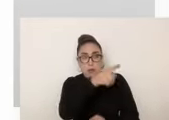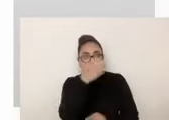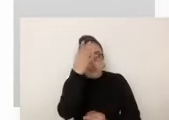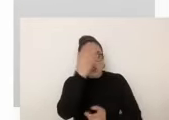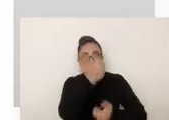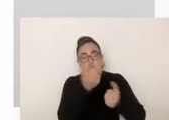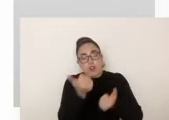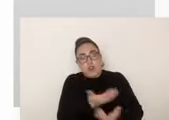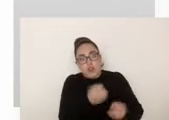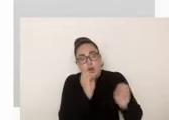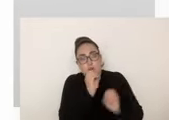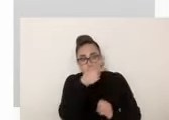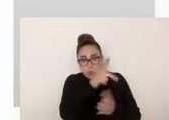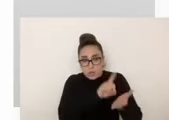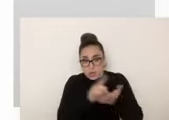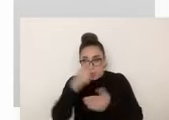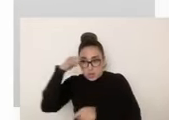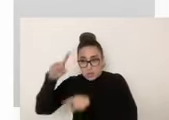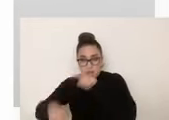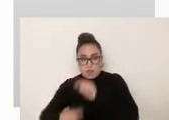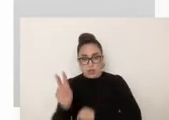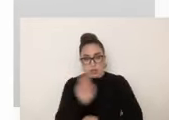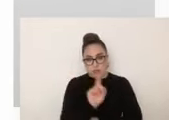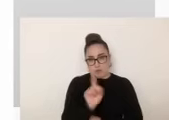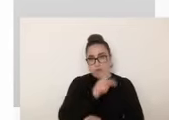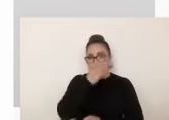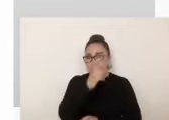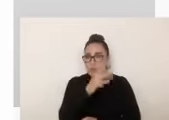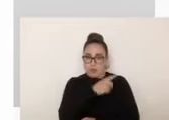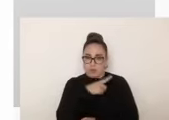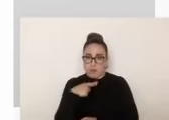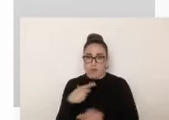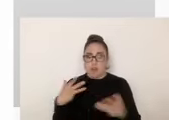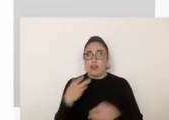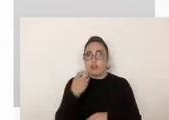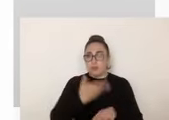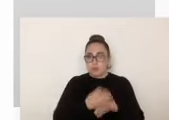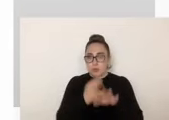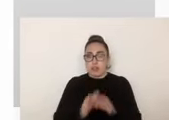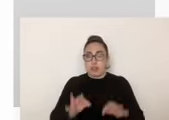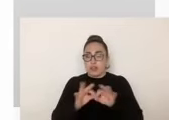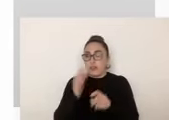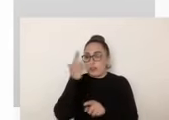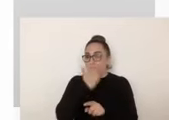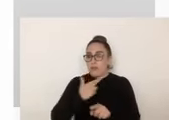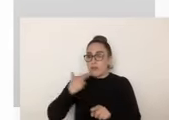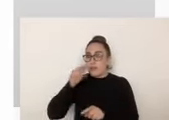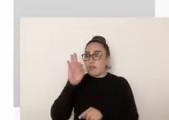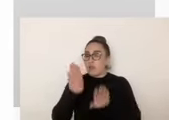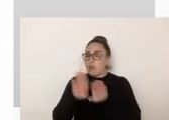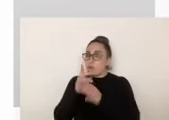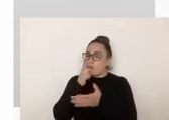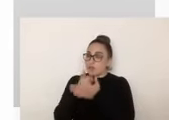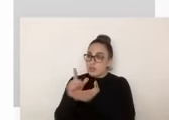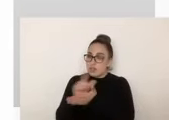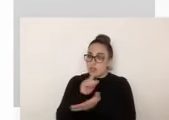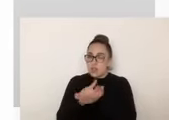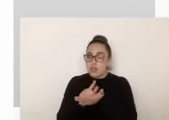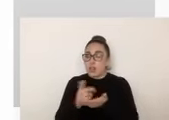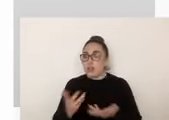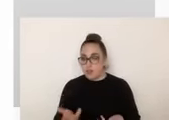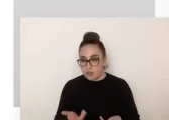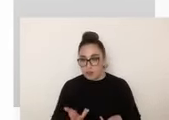derecho a quitárselo. Eso es coactivo y eso hay que tenerlo en cuenta. Es decir, jurídicamente no estamos comparando simplemente